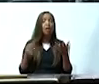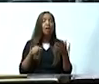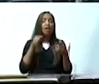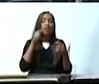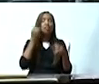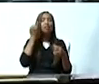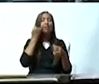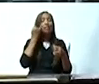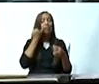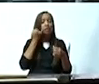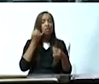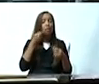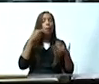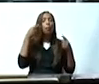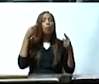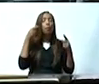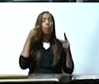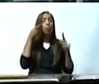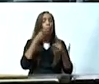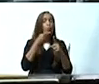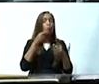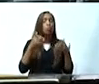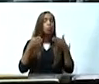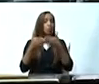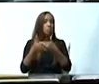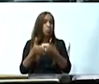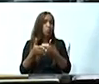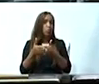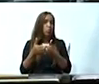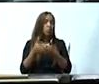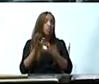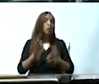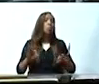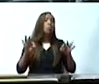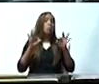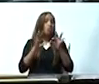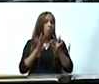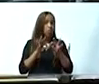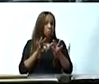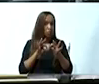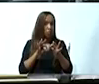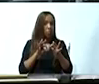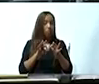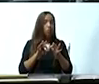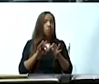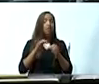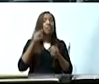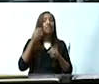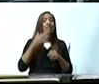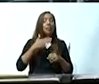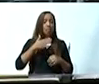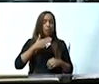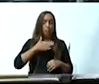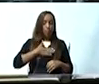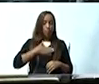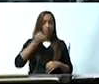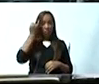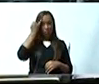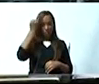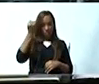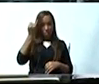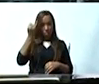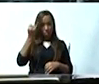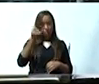nacional. Y con esto me estoy refiriendo a cuando en momento determinado